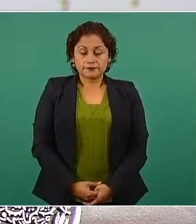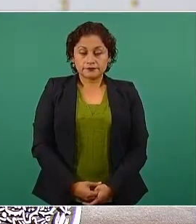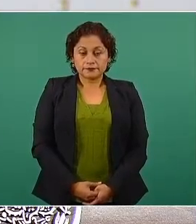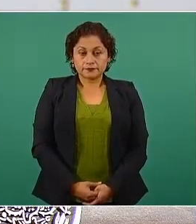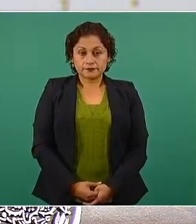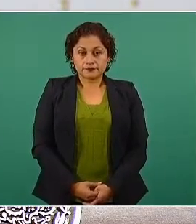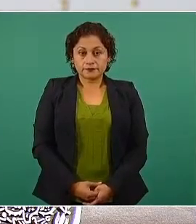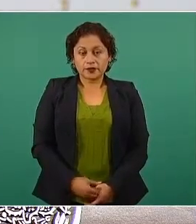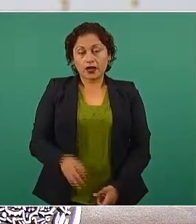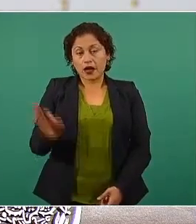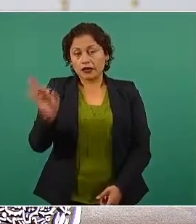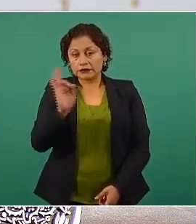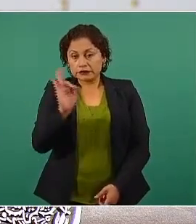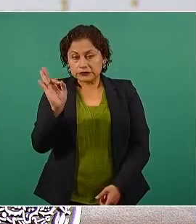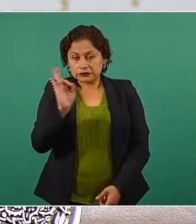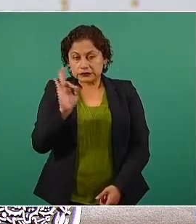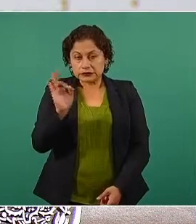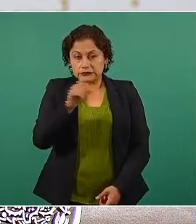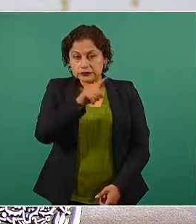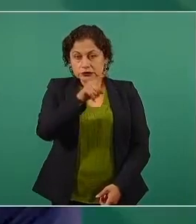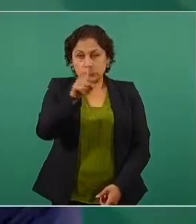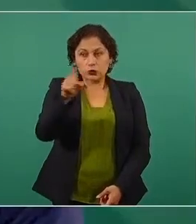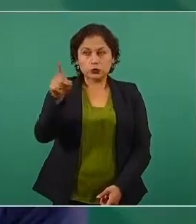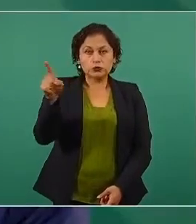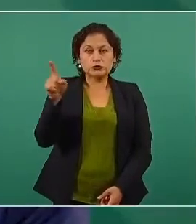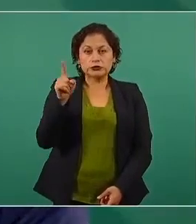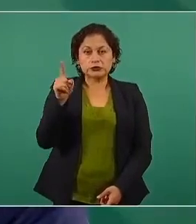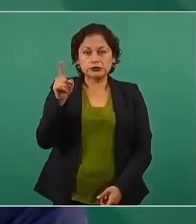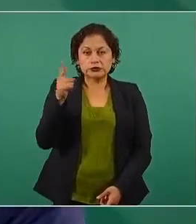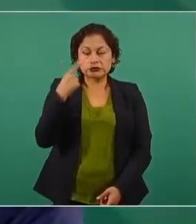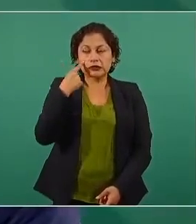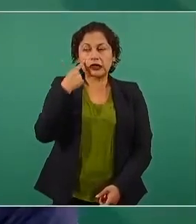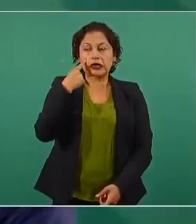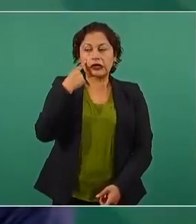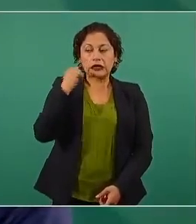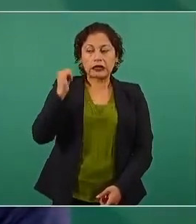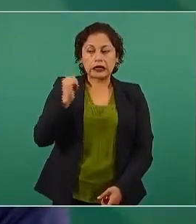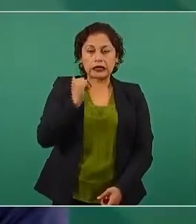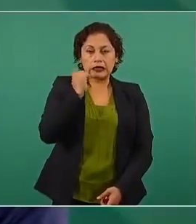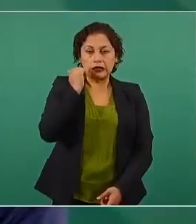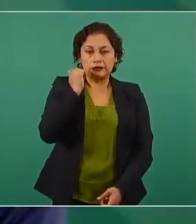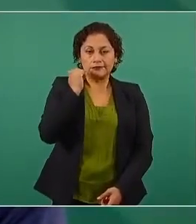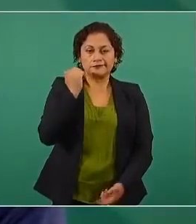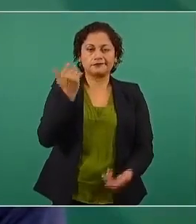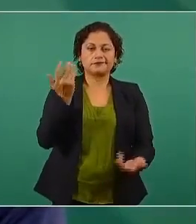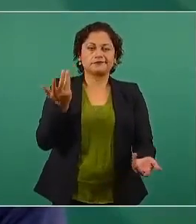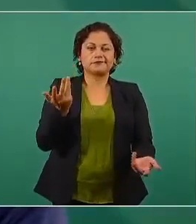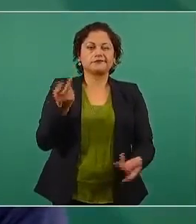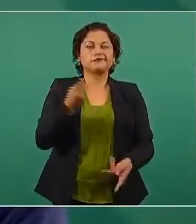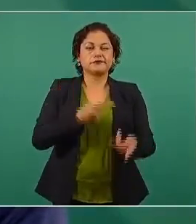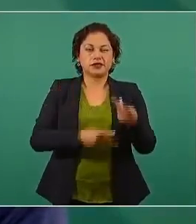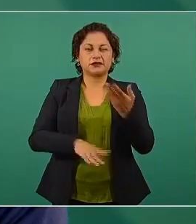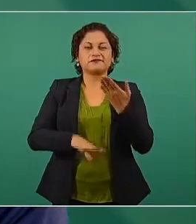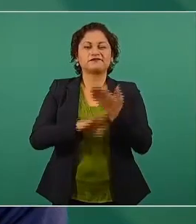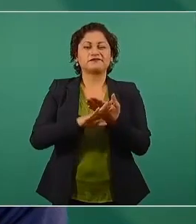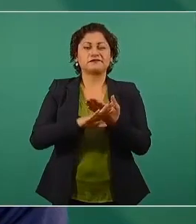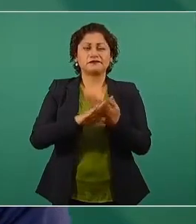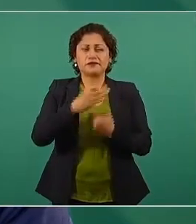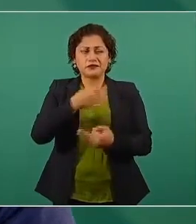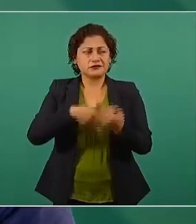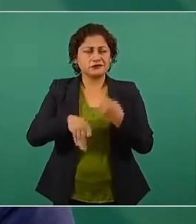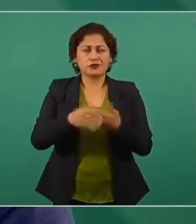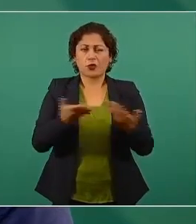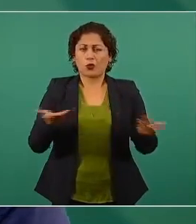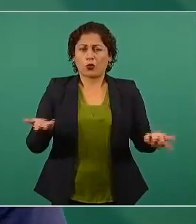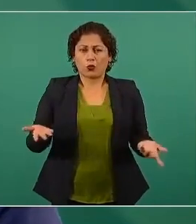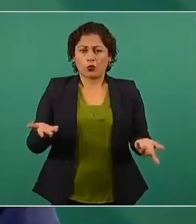que piensen que se afecta a todos. Si lo